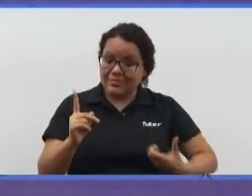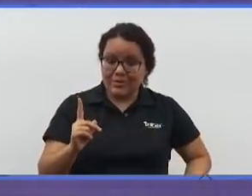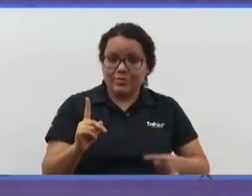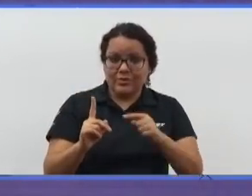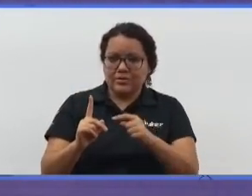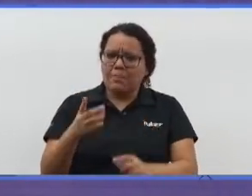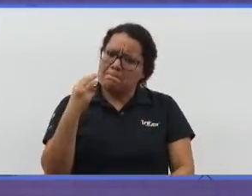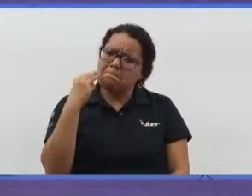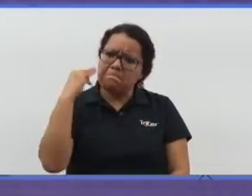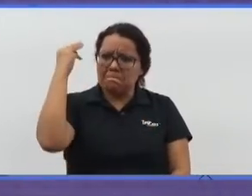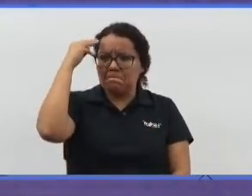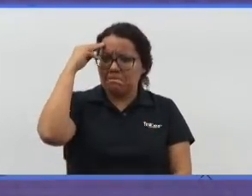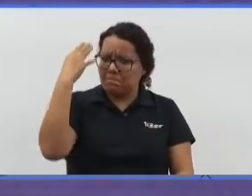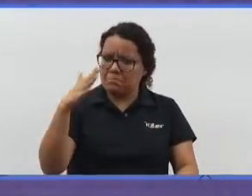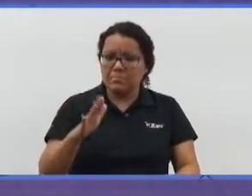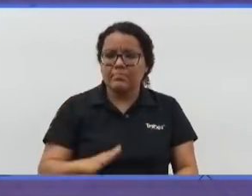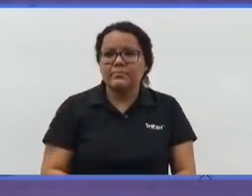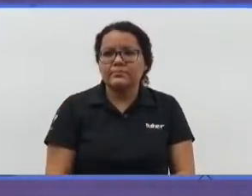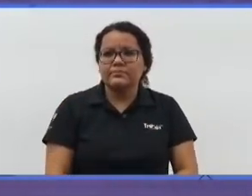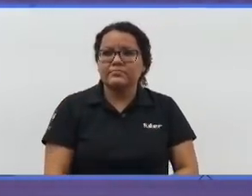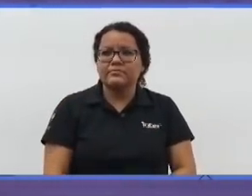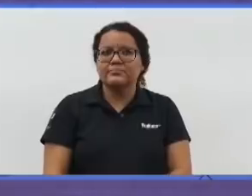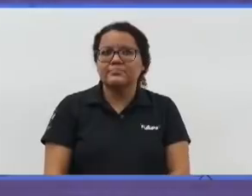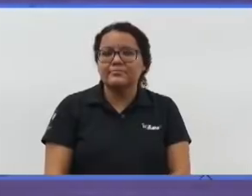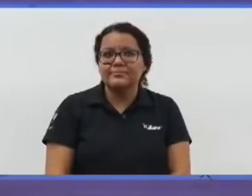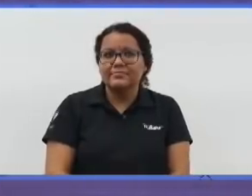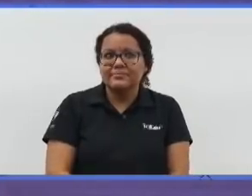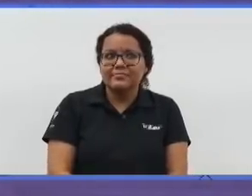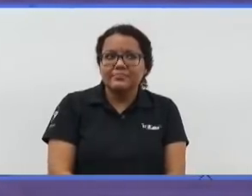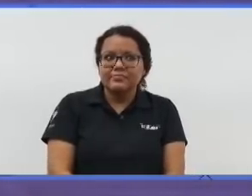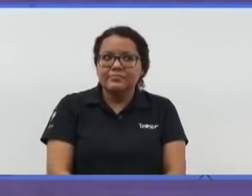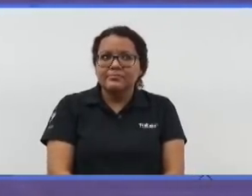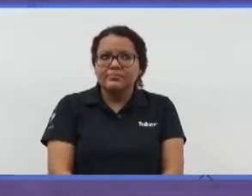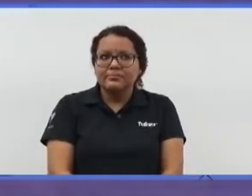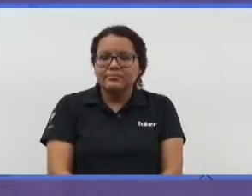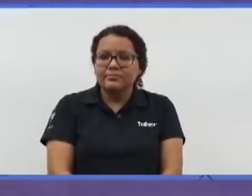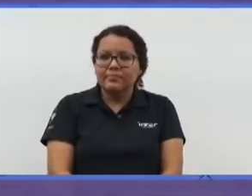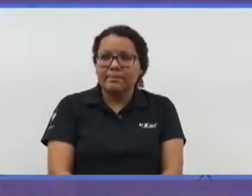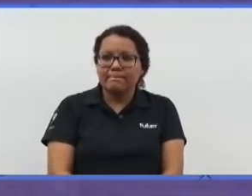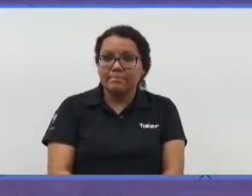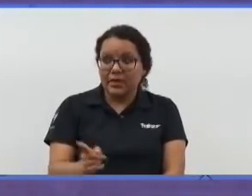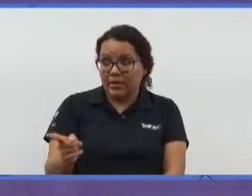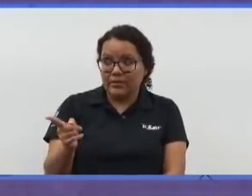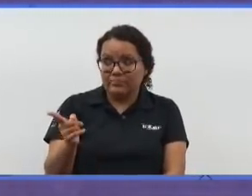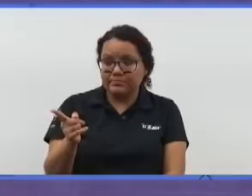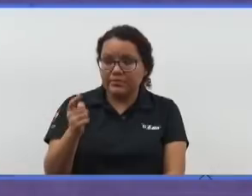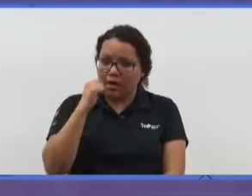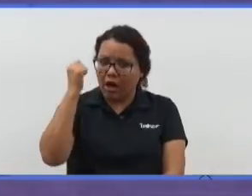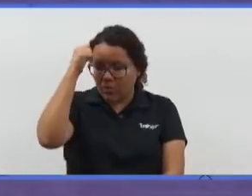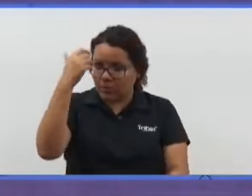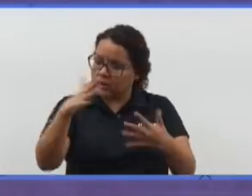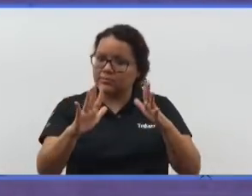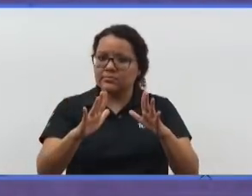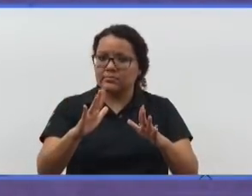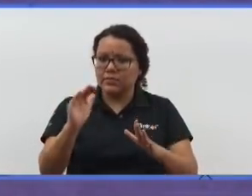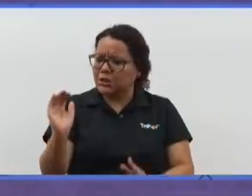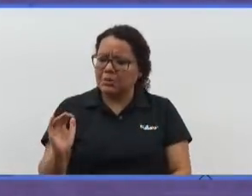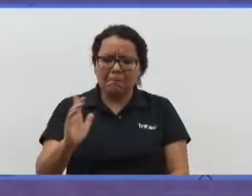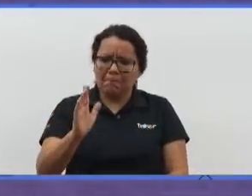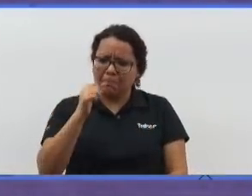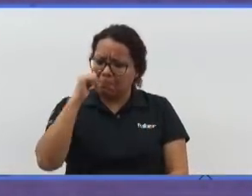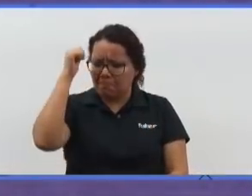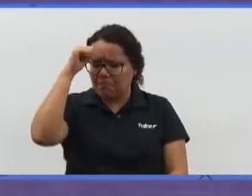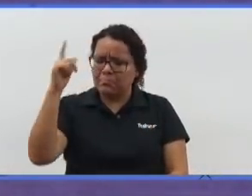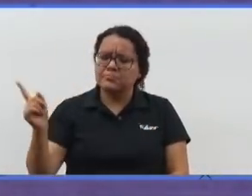dura trabajo en cancillería en aquellos años sacaron al niño venía con